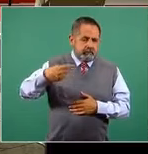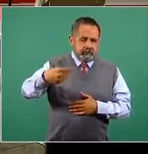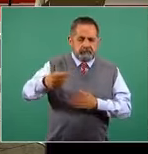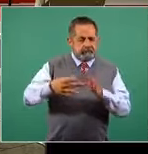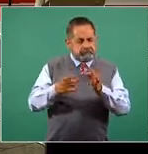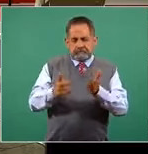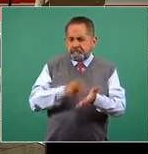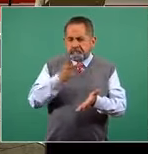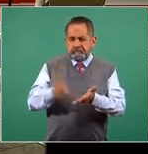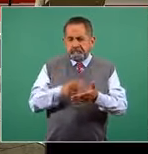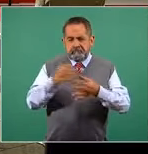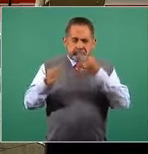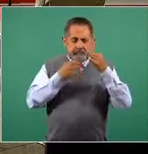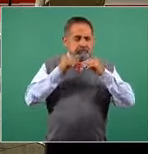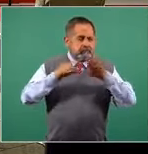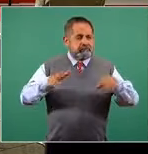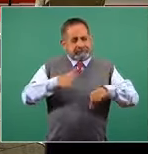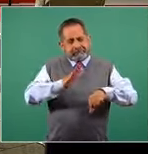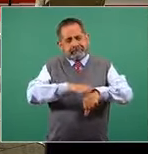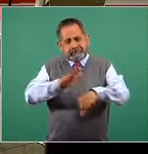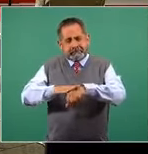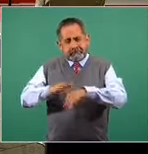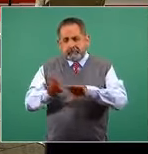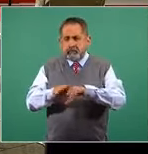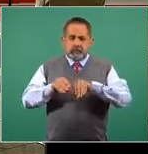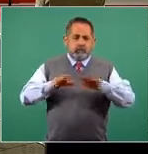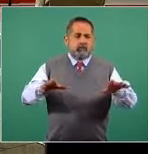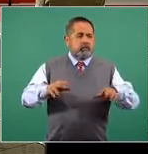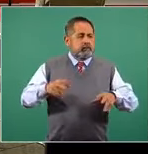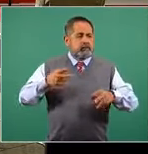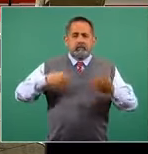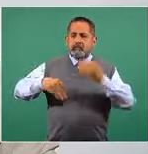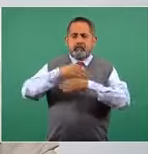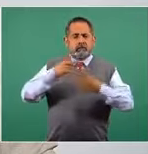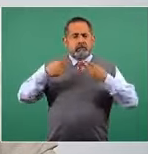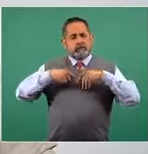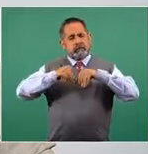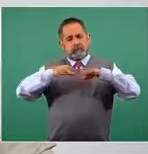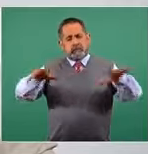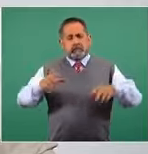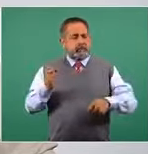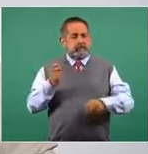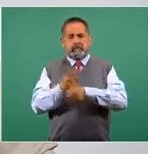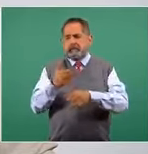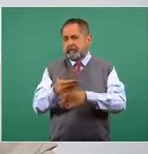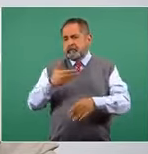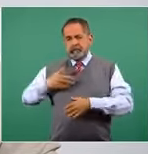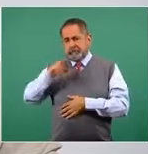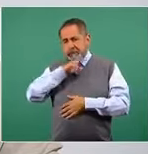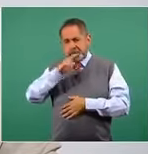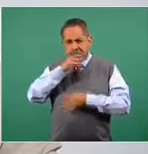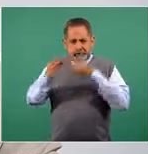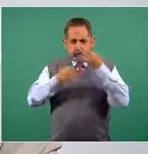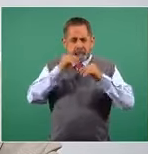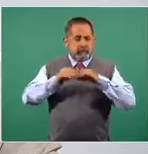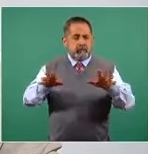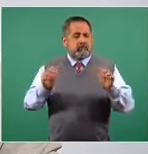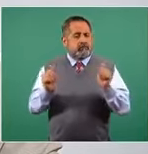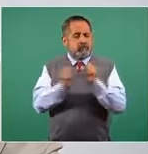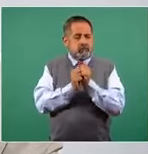semanas es emitir la señal, digamos, pública más oportuna posible para que vaya de la mano